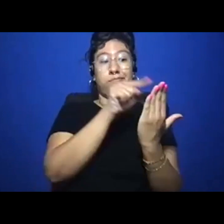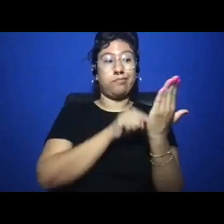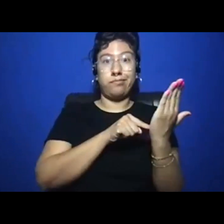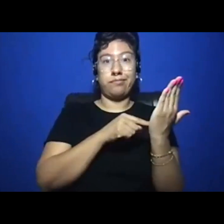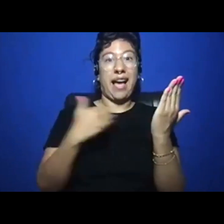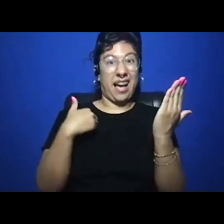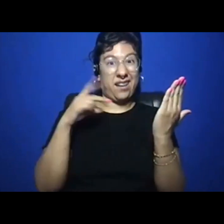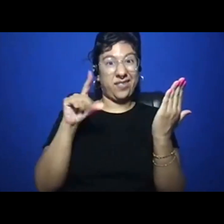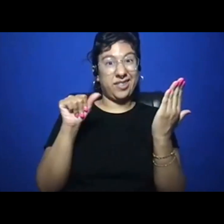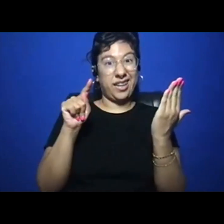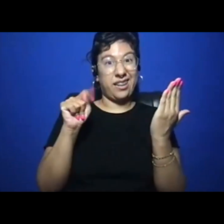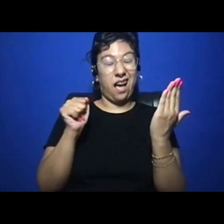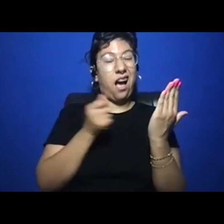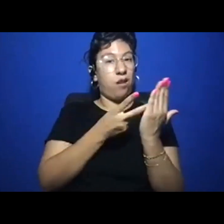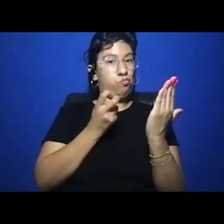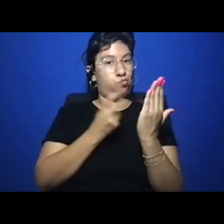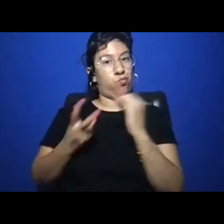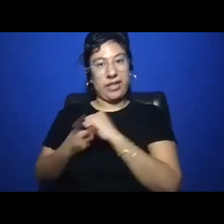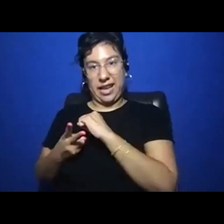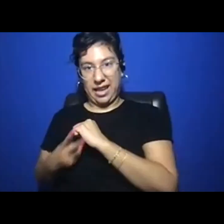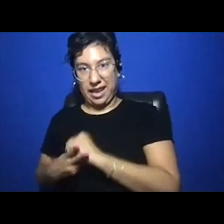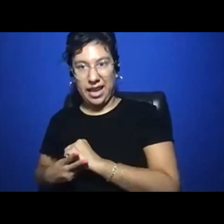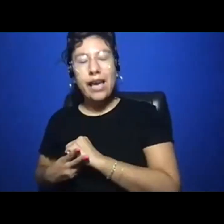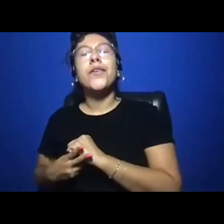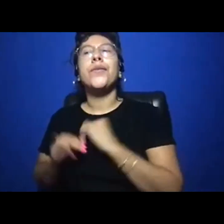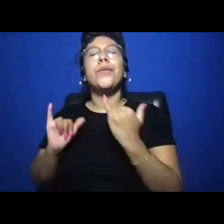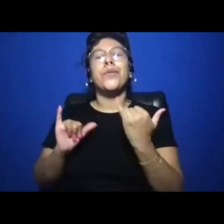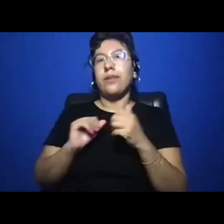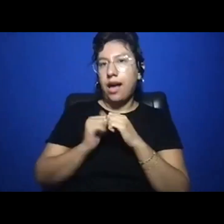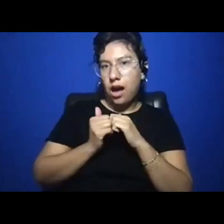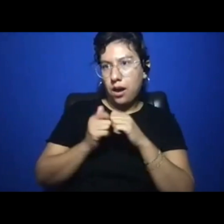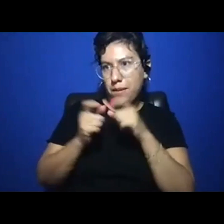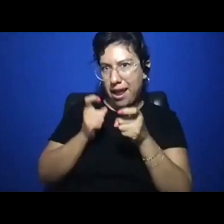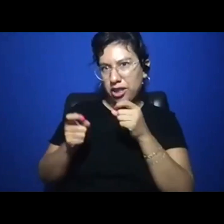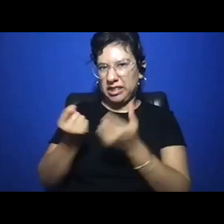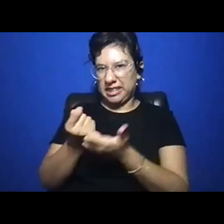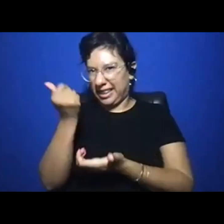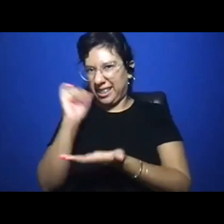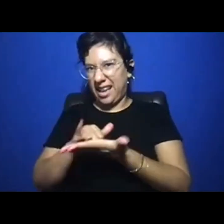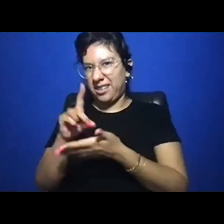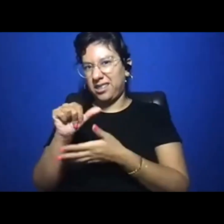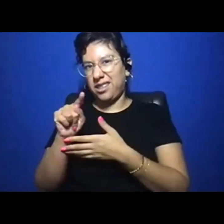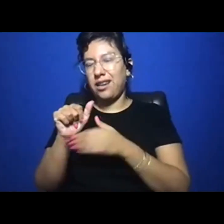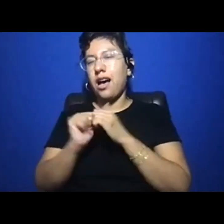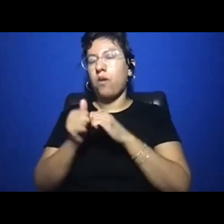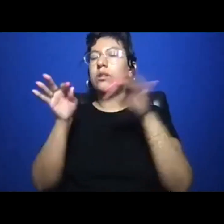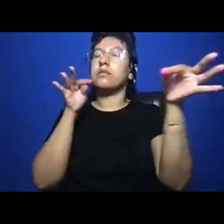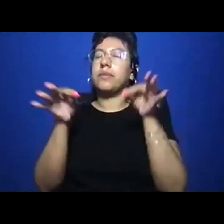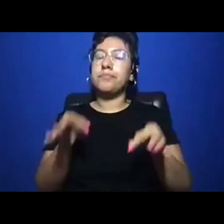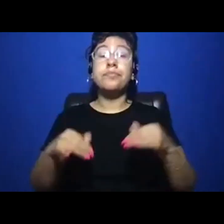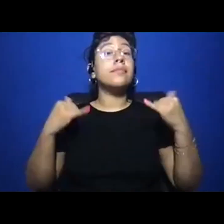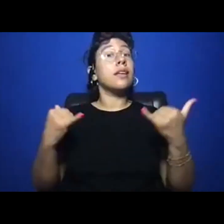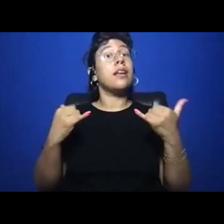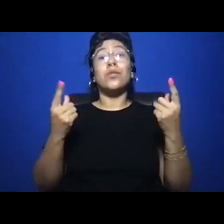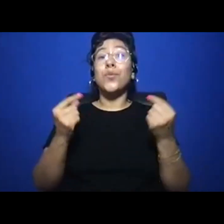estén guardando sus datos y aprender cómo manejar y borrar esos datos si así lo desea. Y hoy vamos